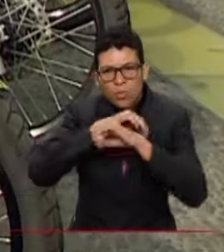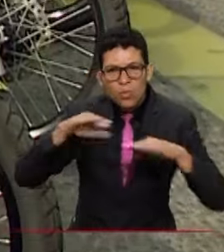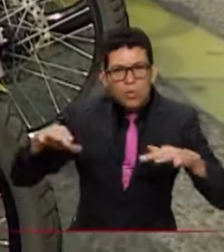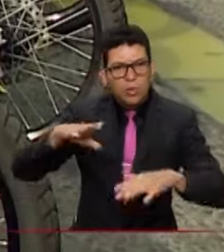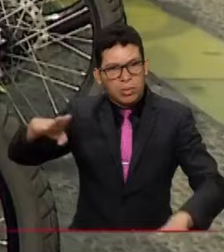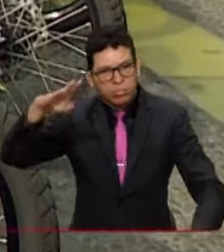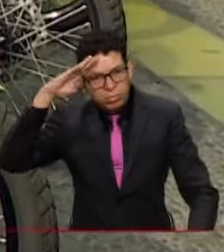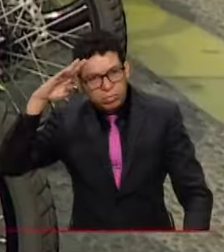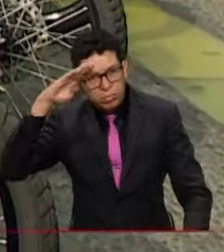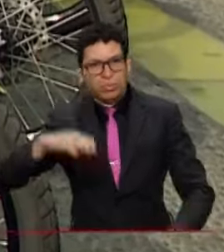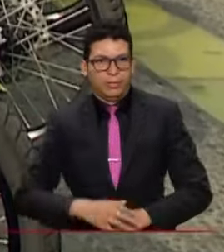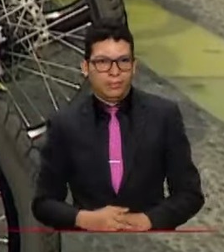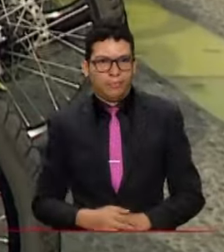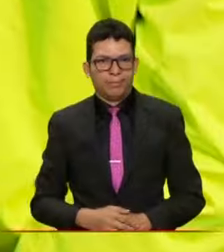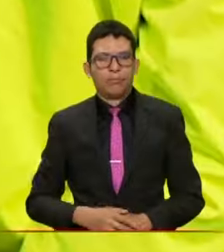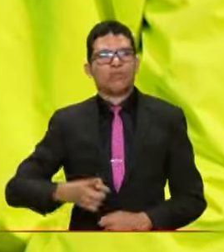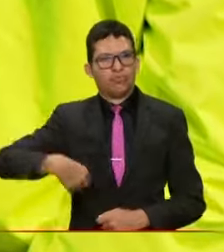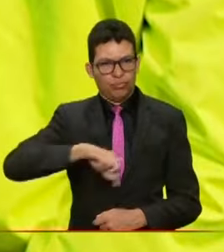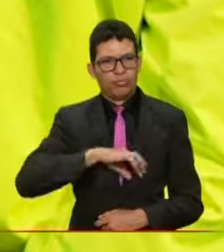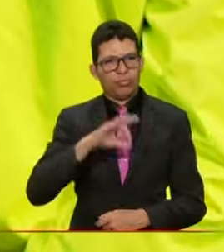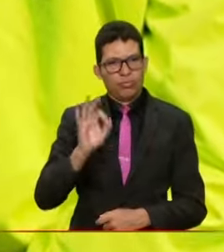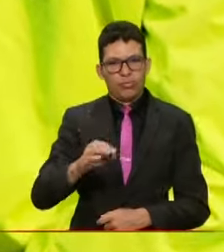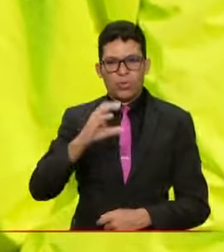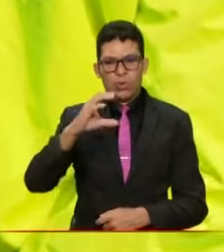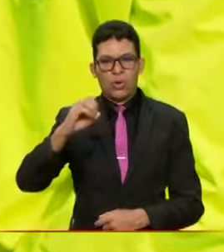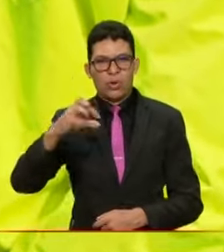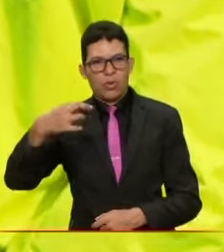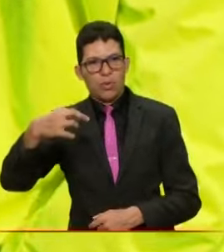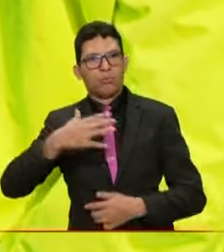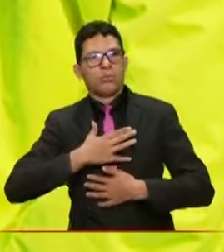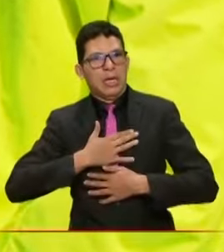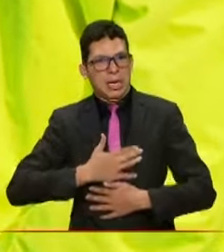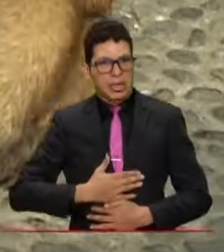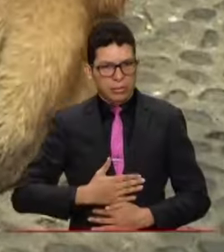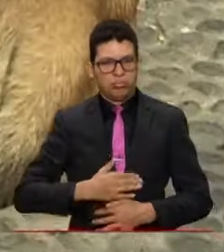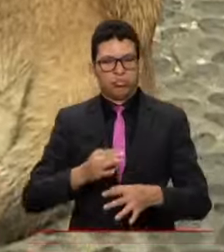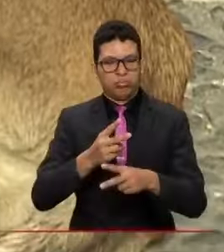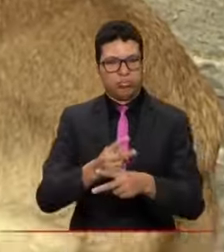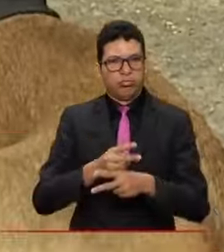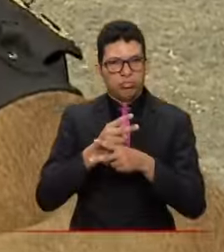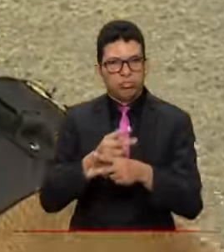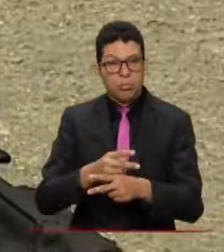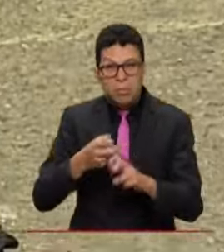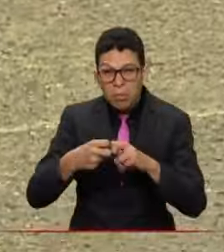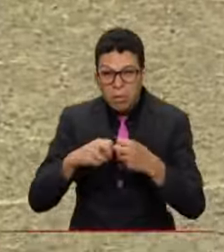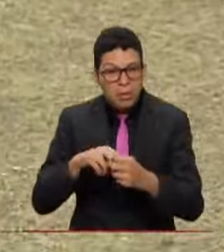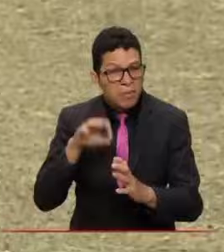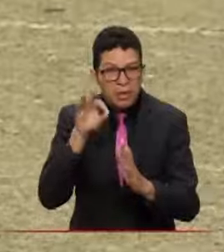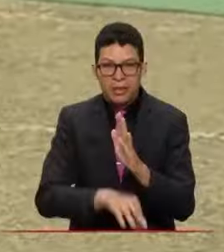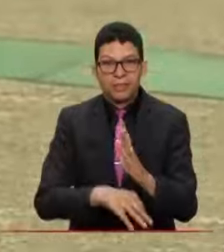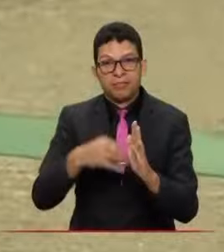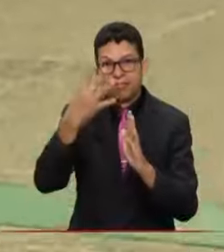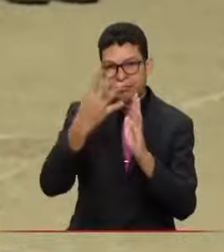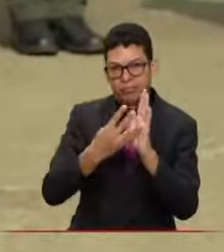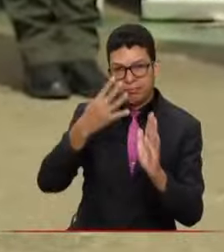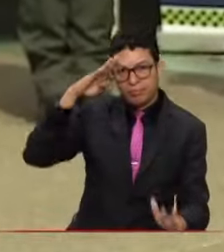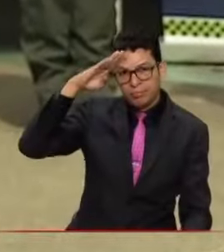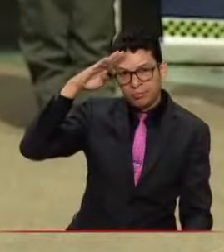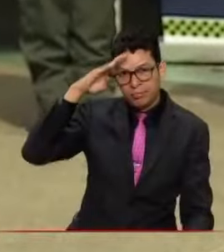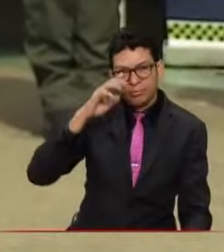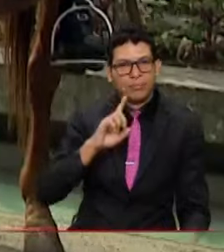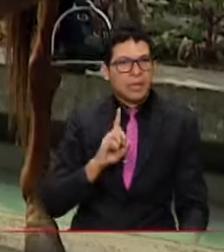policía para que podamos tener una cop tranquila segura y que no vamos a tener ningún problema 4000 policías van a llegar